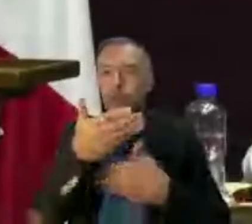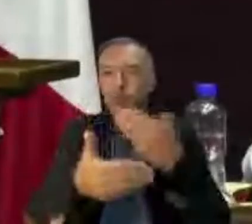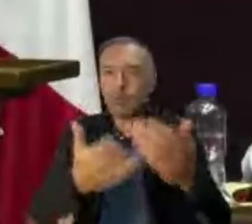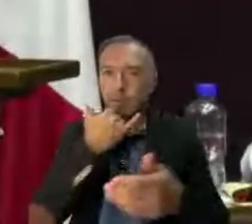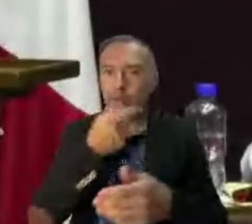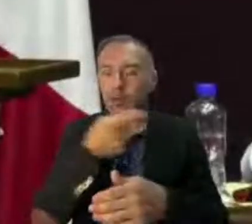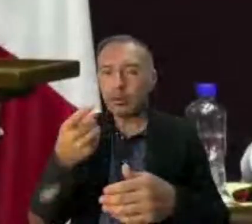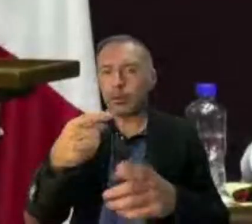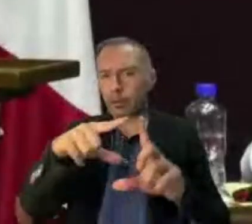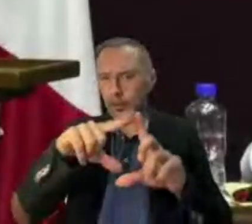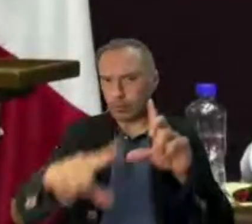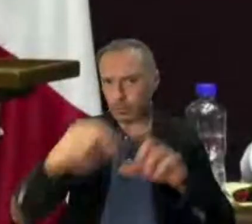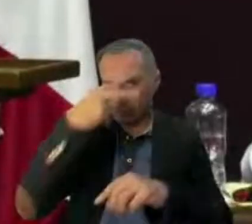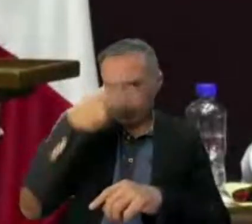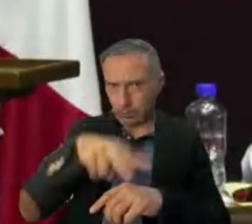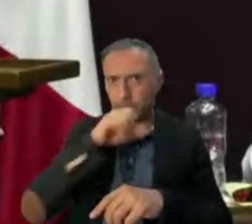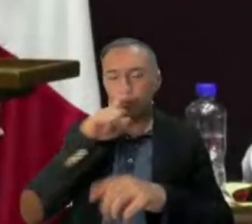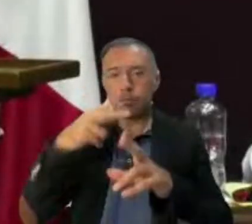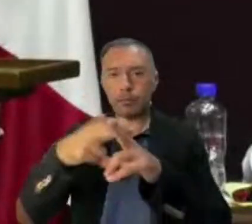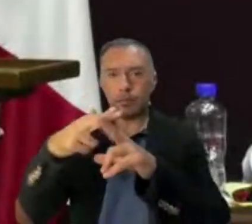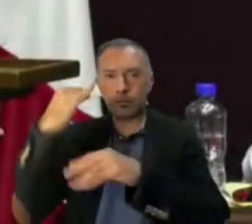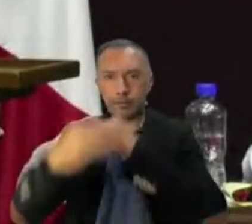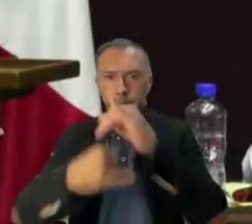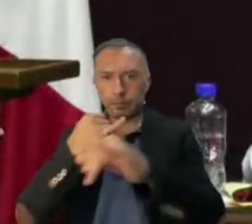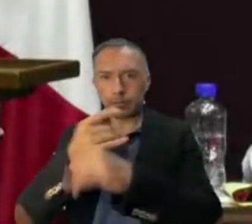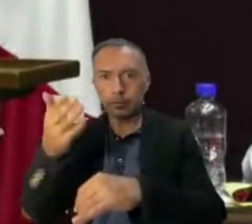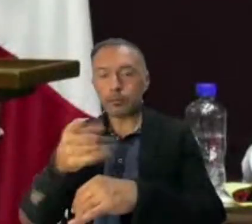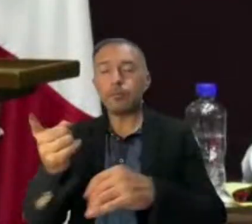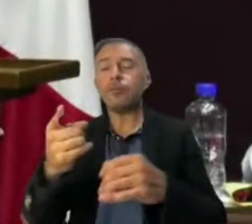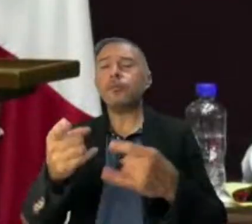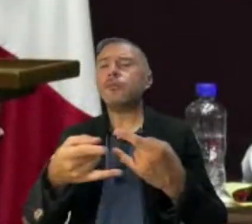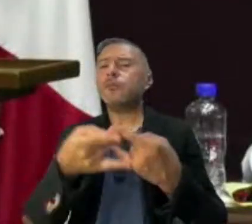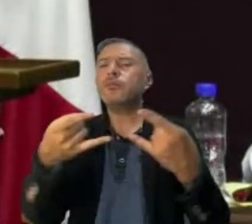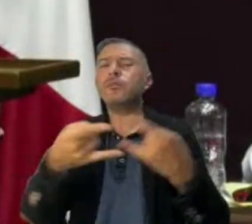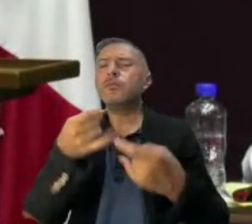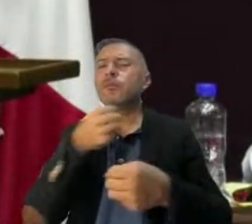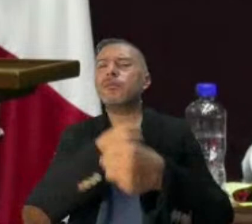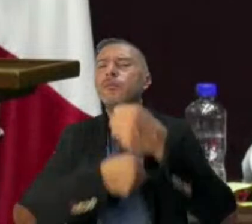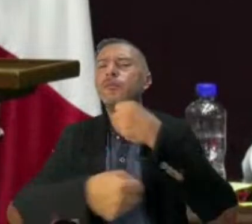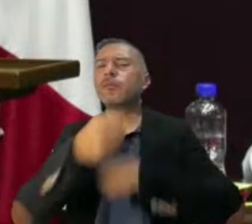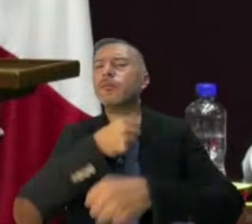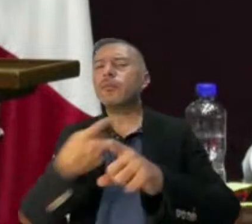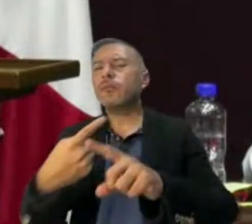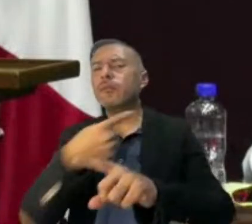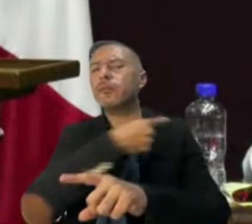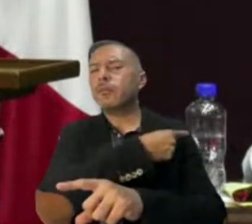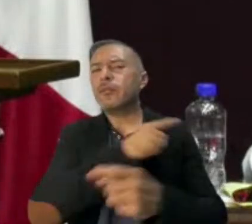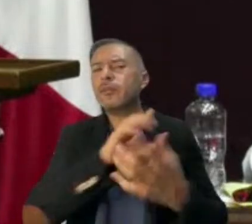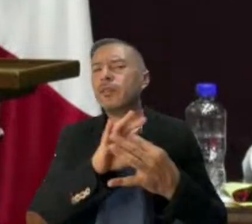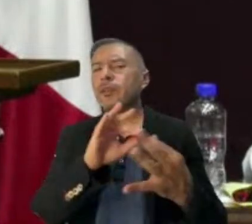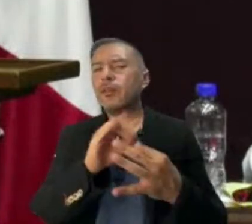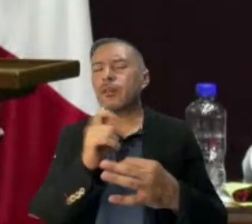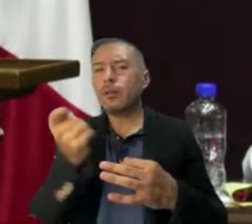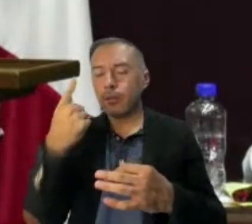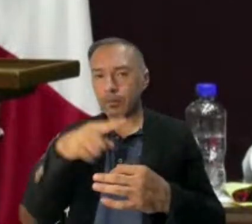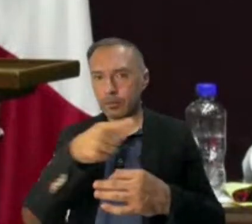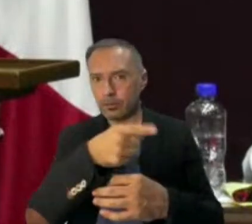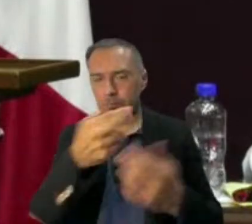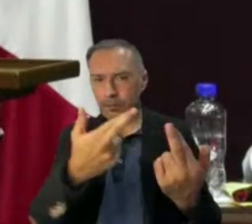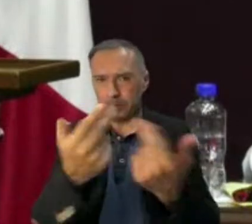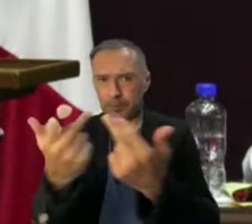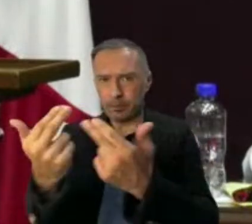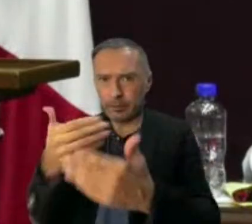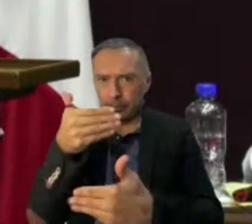nacional como internacional. Algunos antecedentes importantes en el ámbito de la reparación del daño en México son